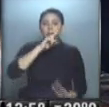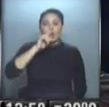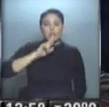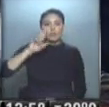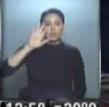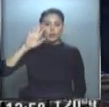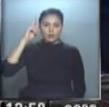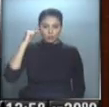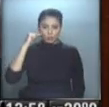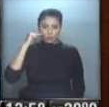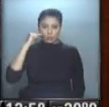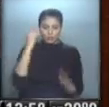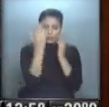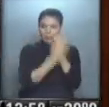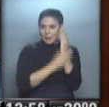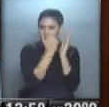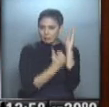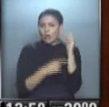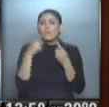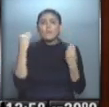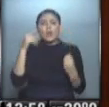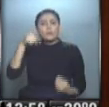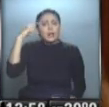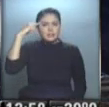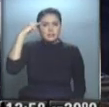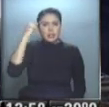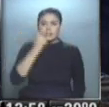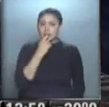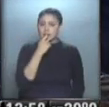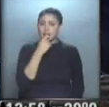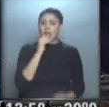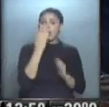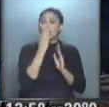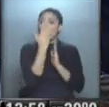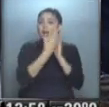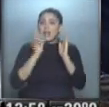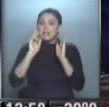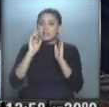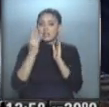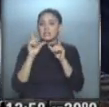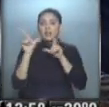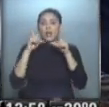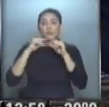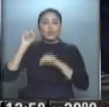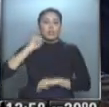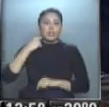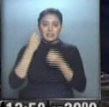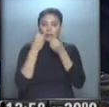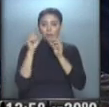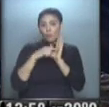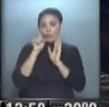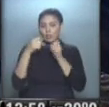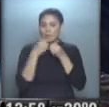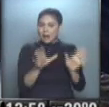1859 del expediente. ¿Por qué usted considera que al perder la licencia de televisión abierta de Canal 13 de Buenos Aires,